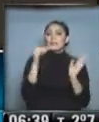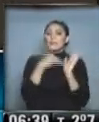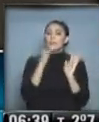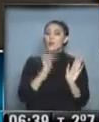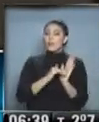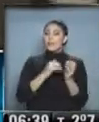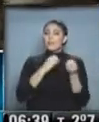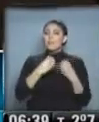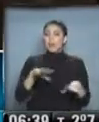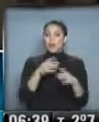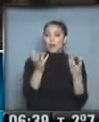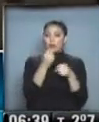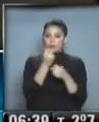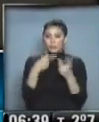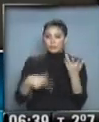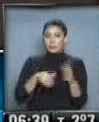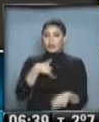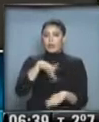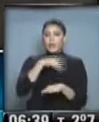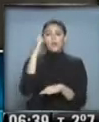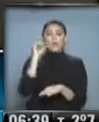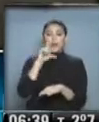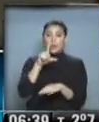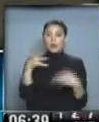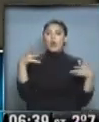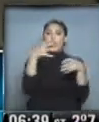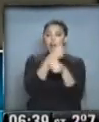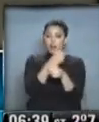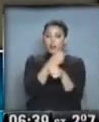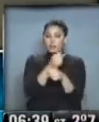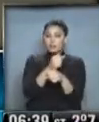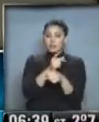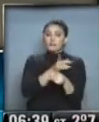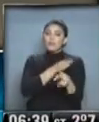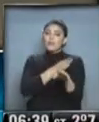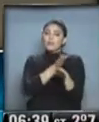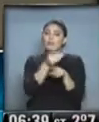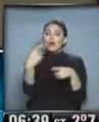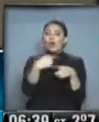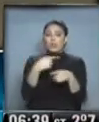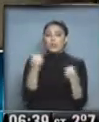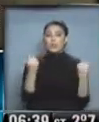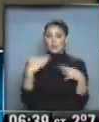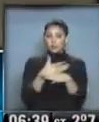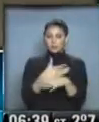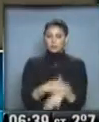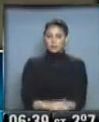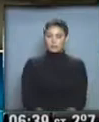el transporte público en la avenida 9 de Julio. Los colectivos irán en sentido contrario al tránsito.